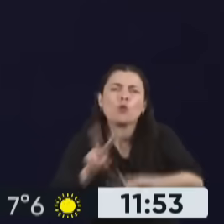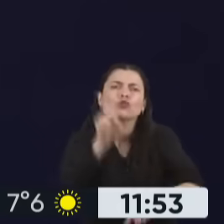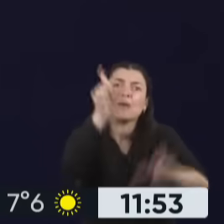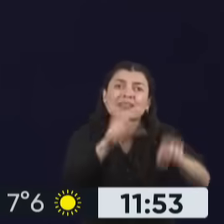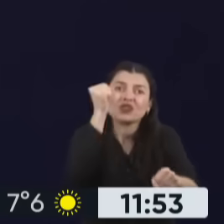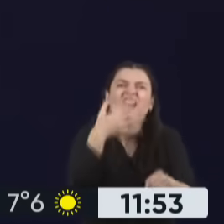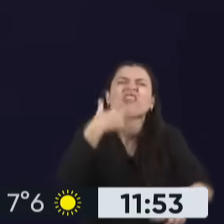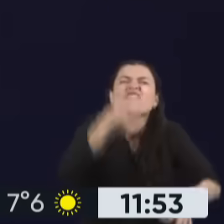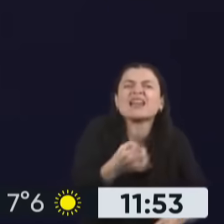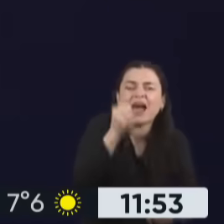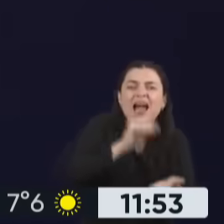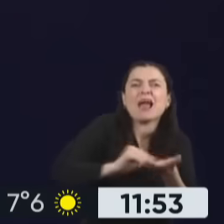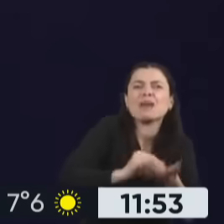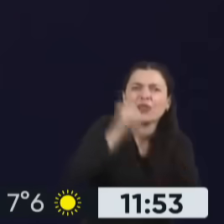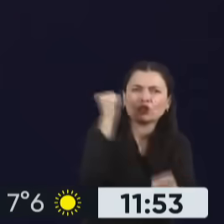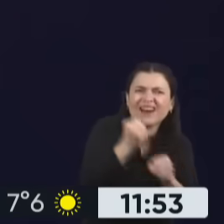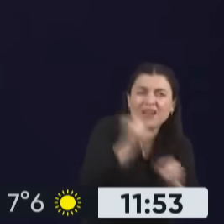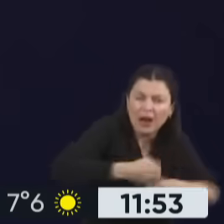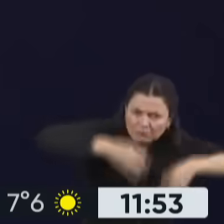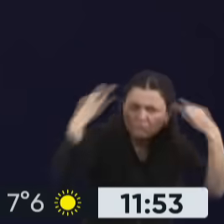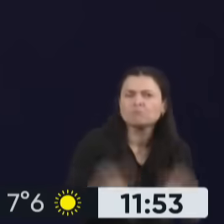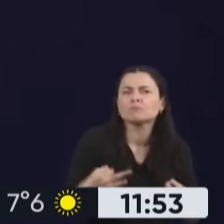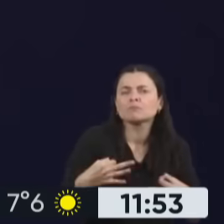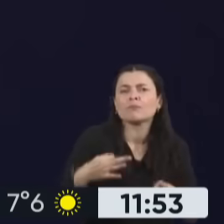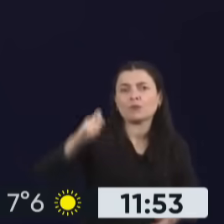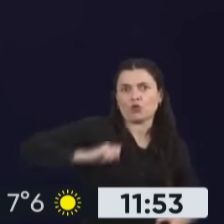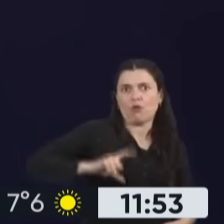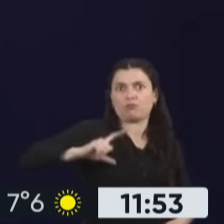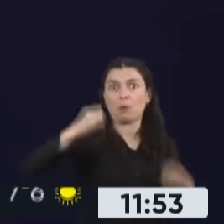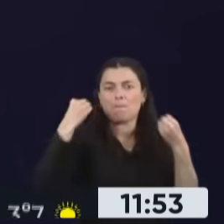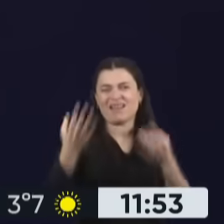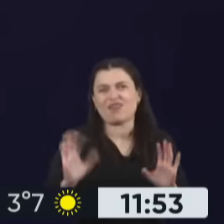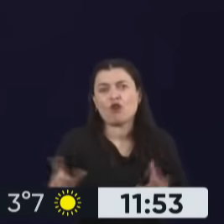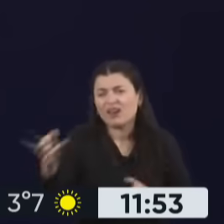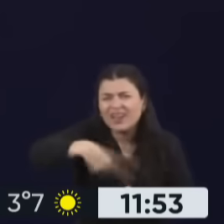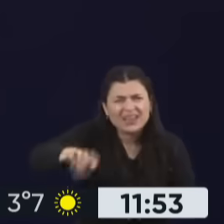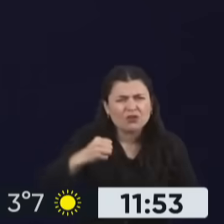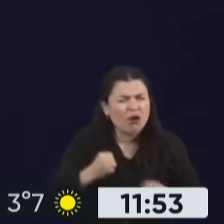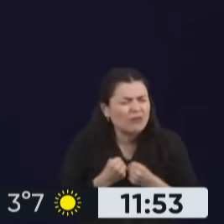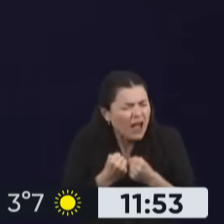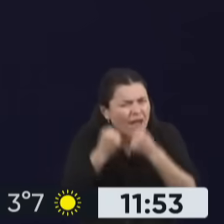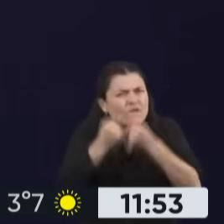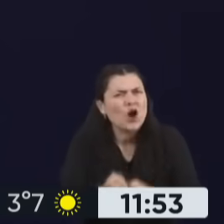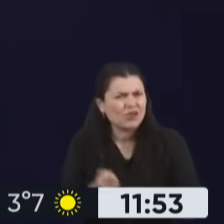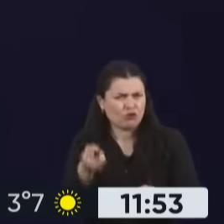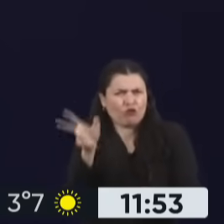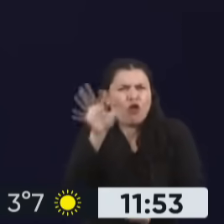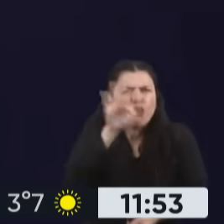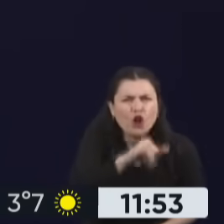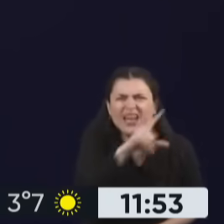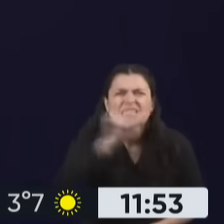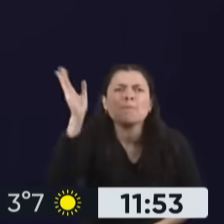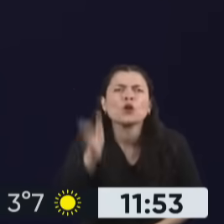que consideramos que la gran parte de ellos dan todo, no hoy, desde